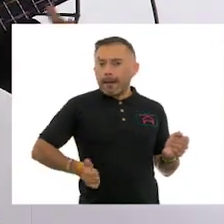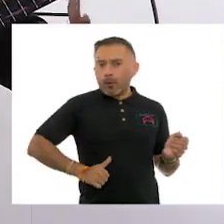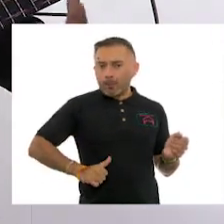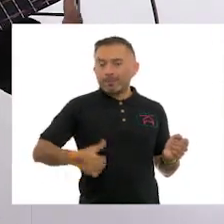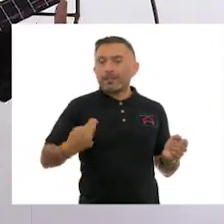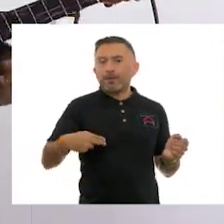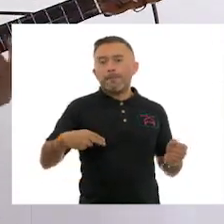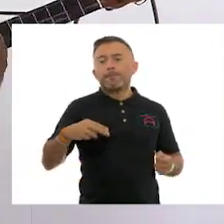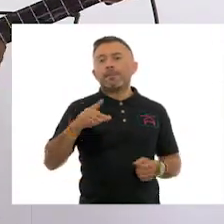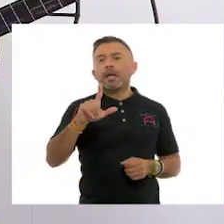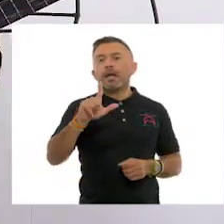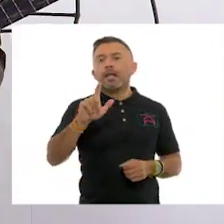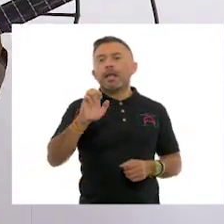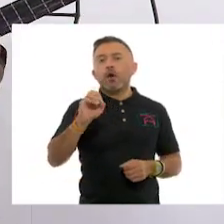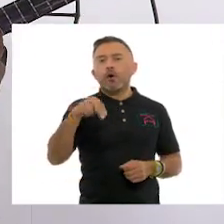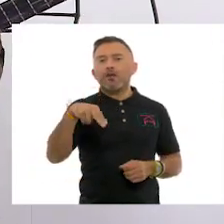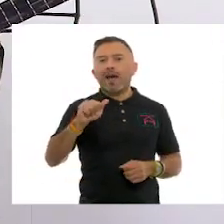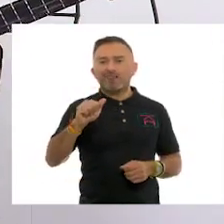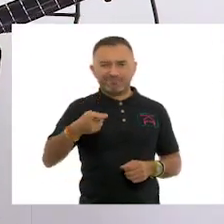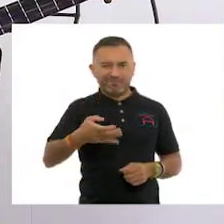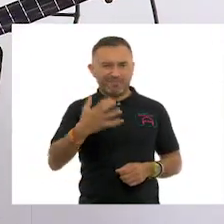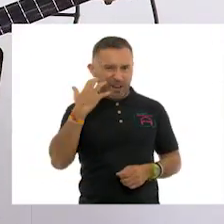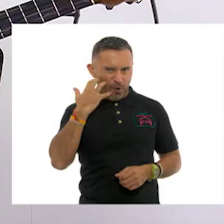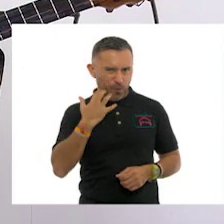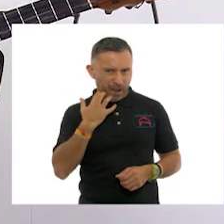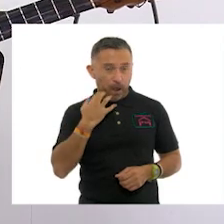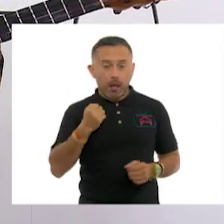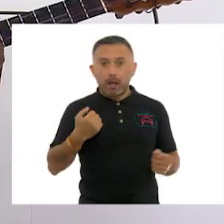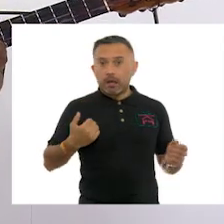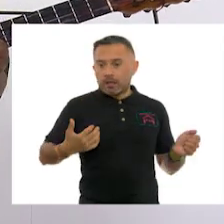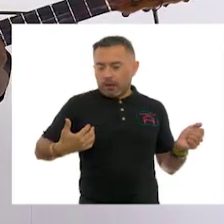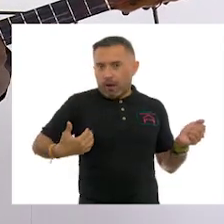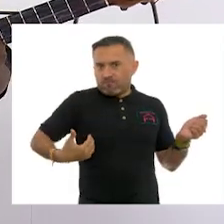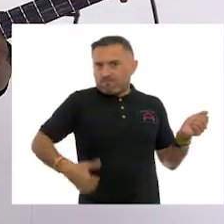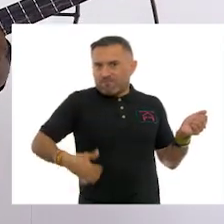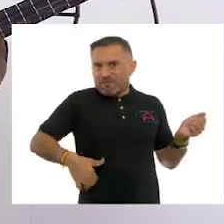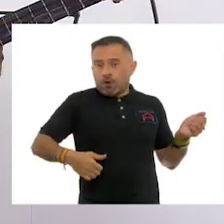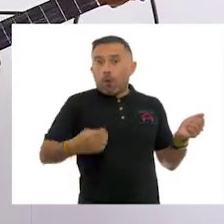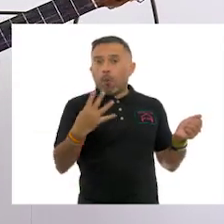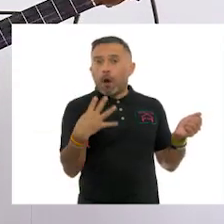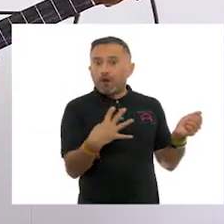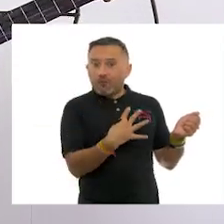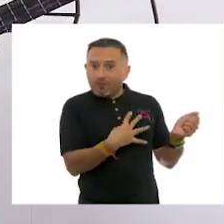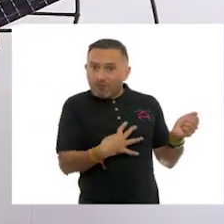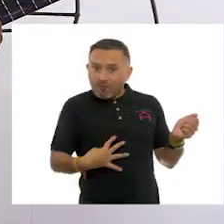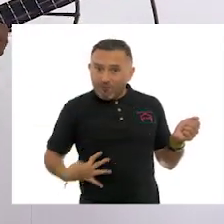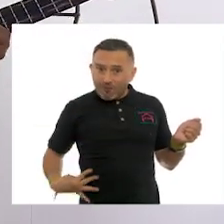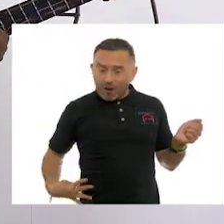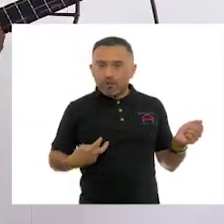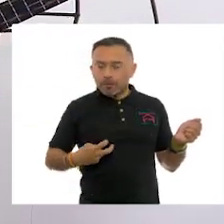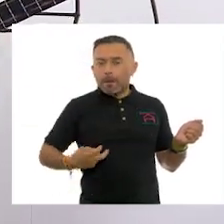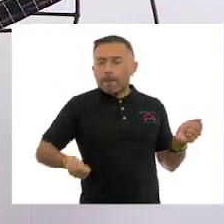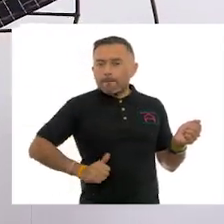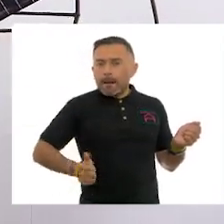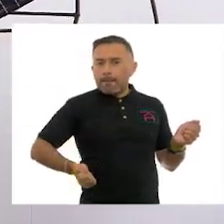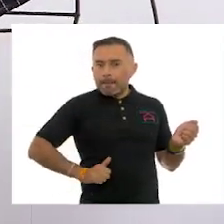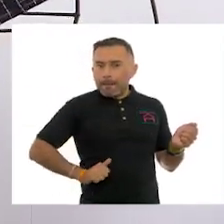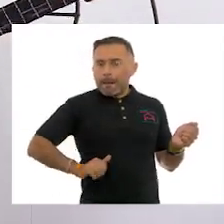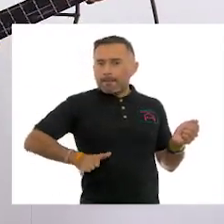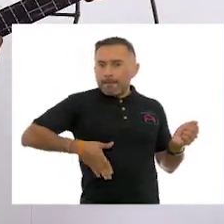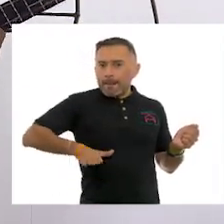un guitarrón grande de cuatro cuerdas que va haciendo precisamente el bajeo. Dentro de la